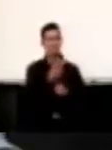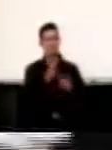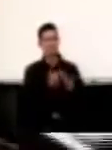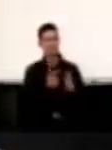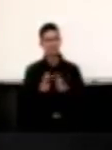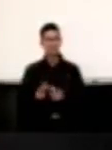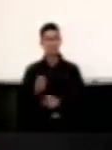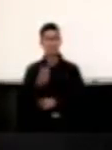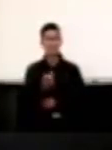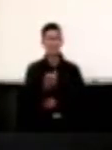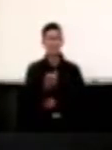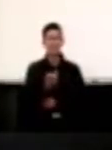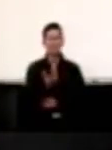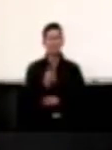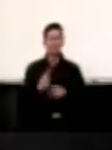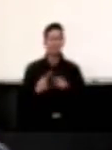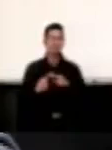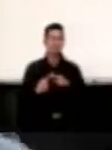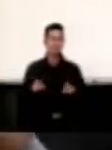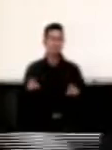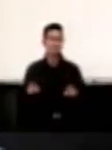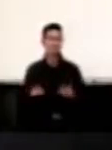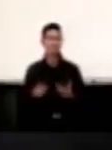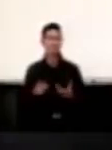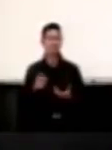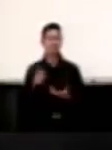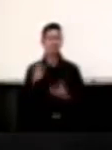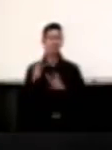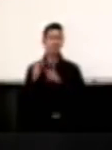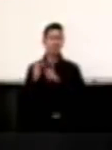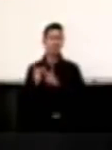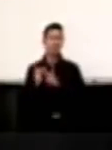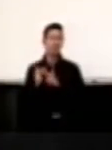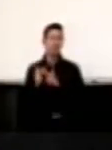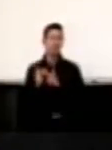esto generó una dinámica diferente, al menos durante casi